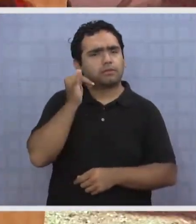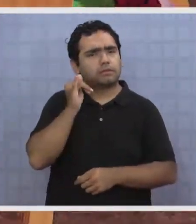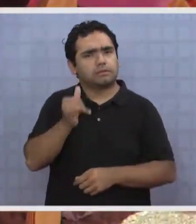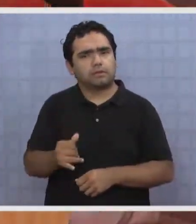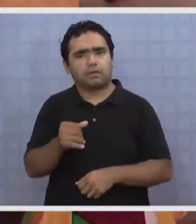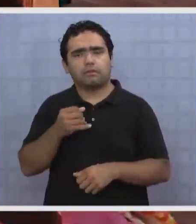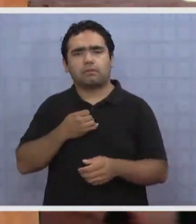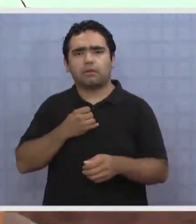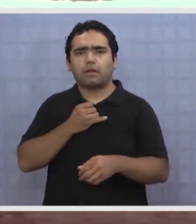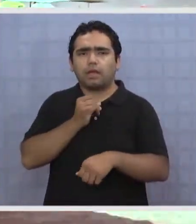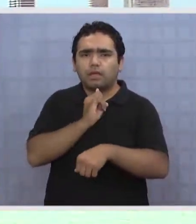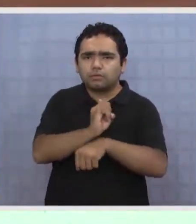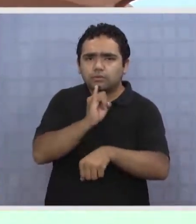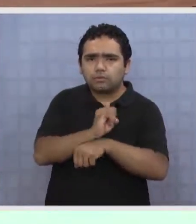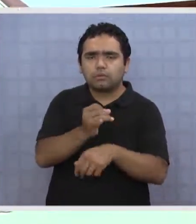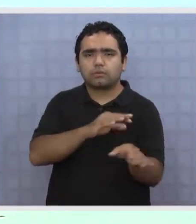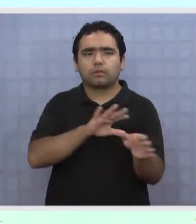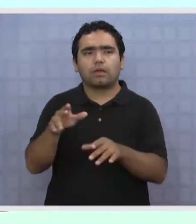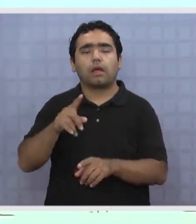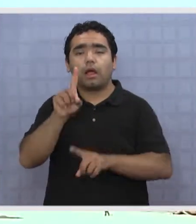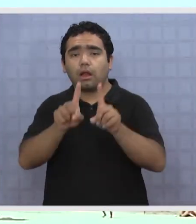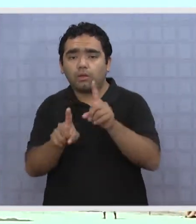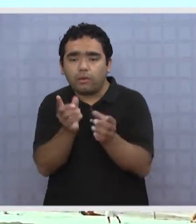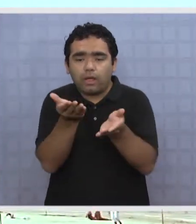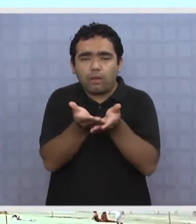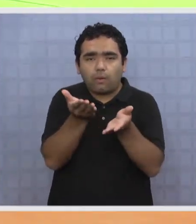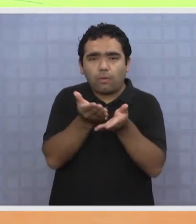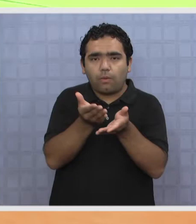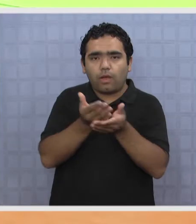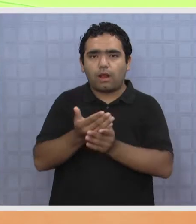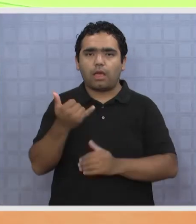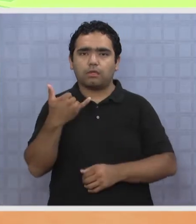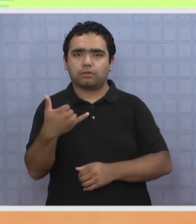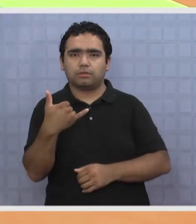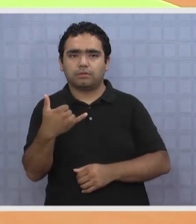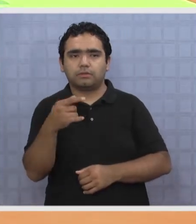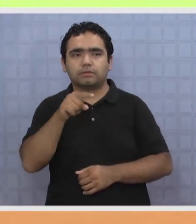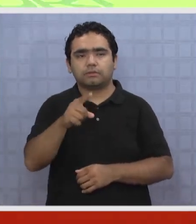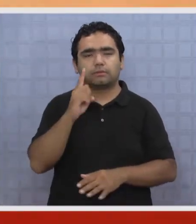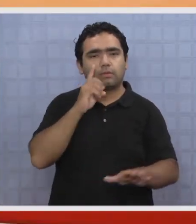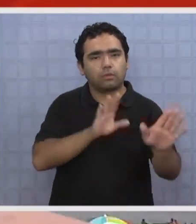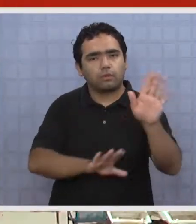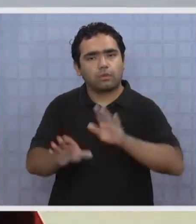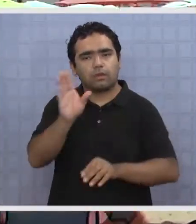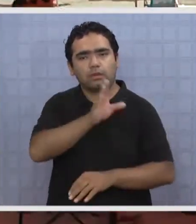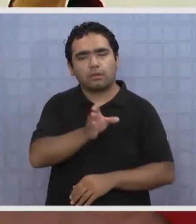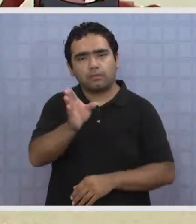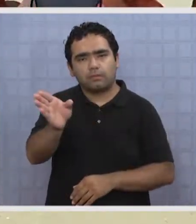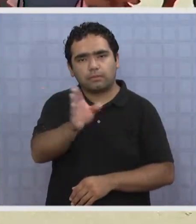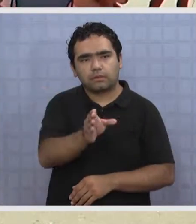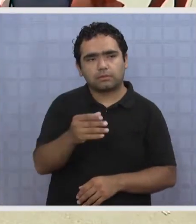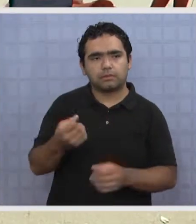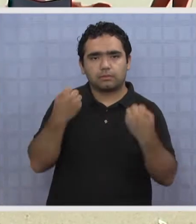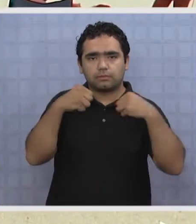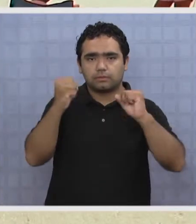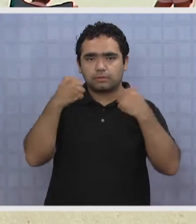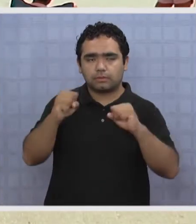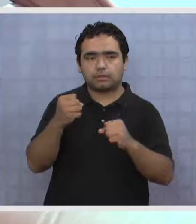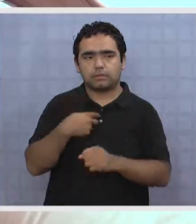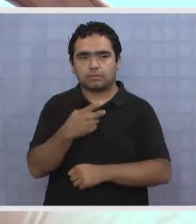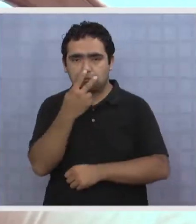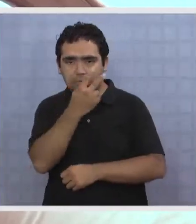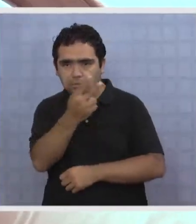con sus instructores. Aunque en algunas escuelas de surf, las medidas que se toman para la seguridad de sus alumnos están a la